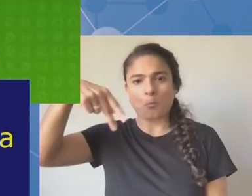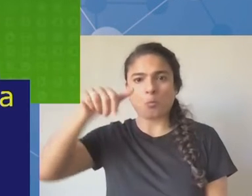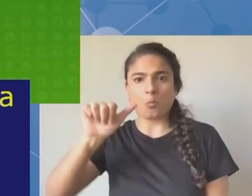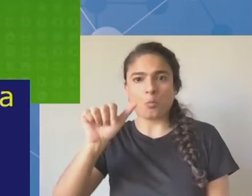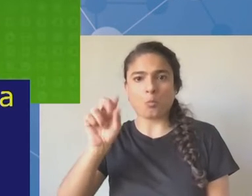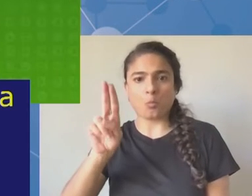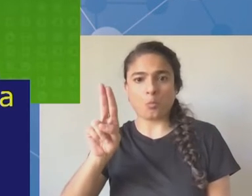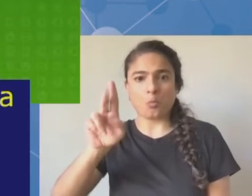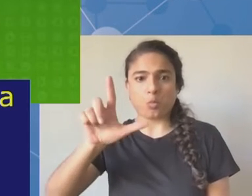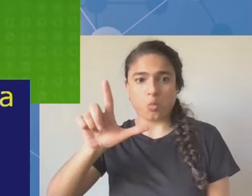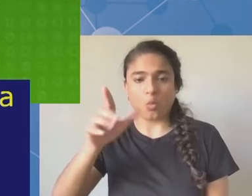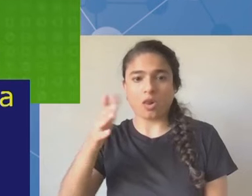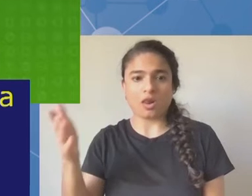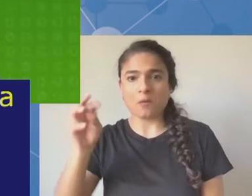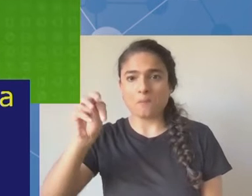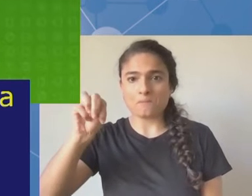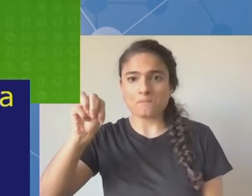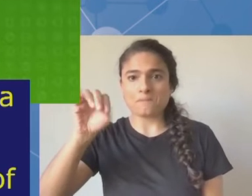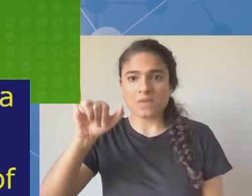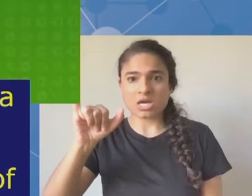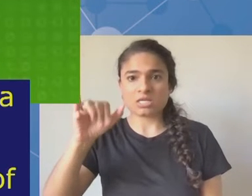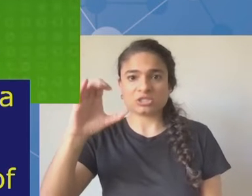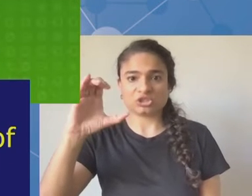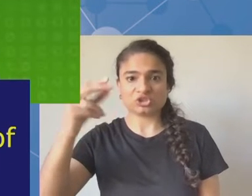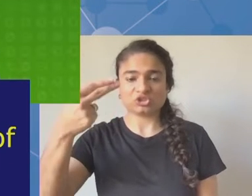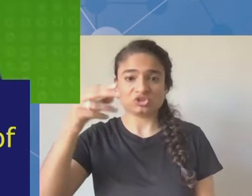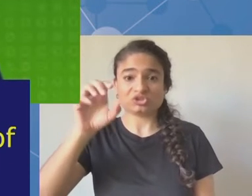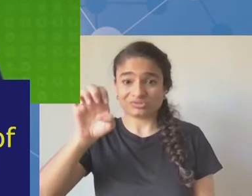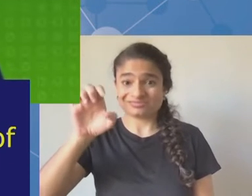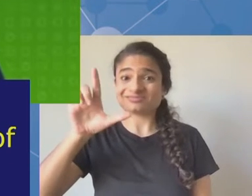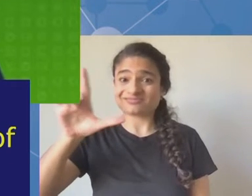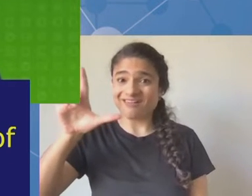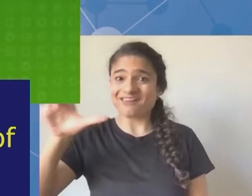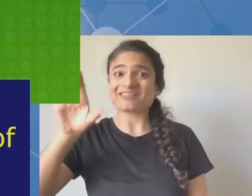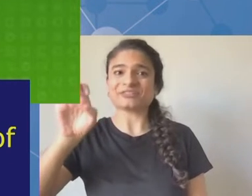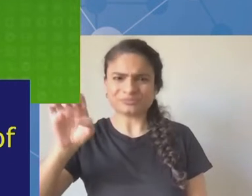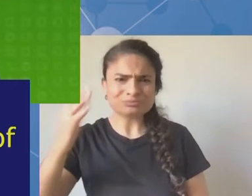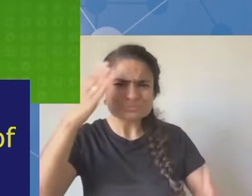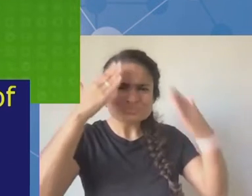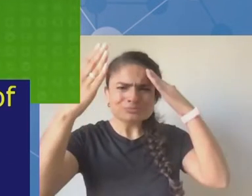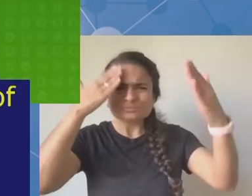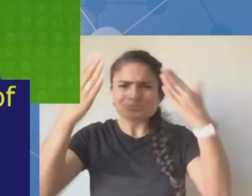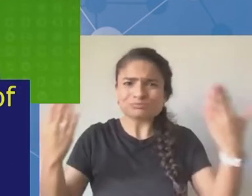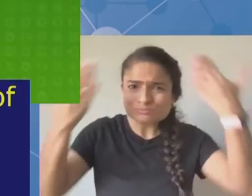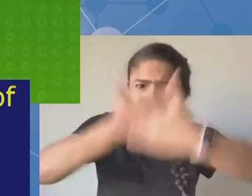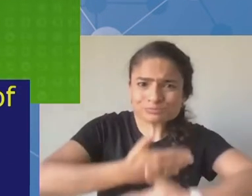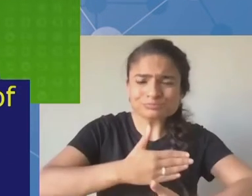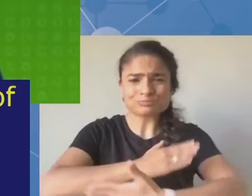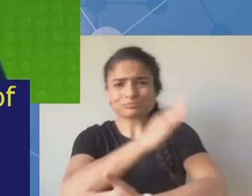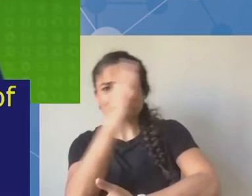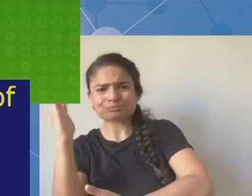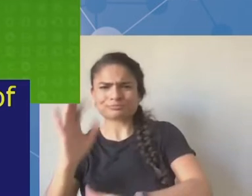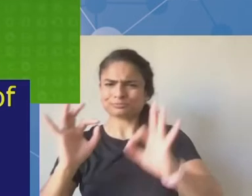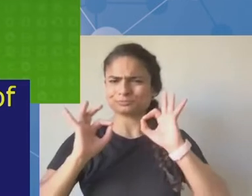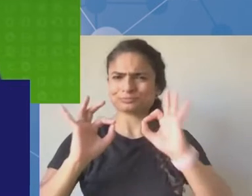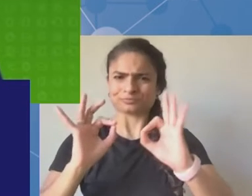MAC. Bueno, él va a hacerse con este cargo en el año 2022. Gracias. Gracias por cederme